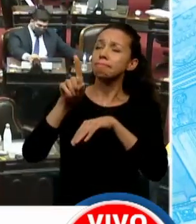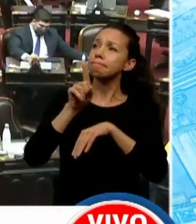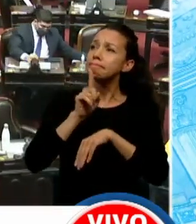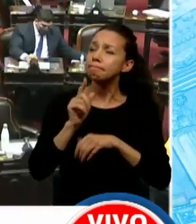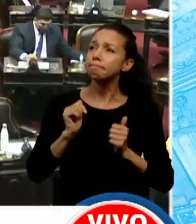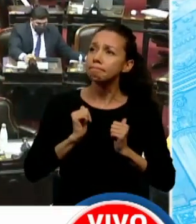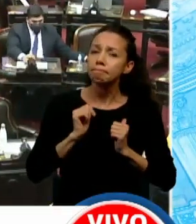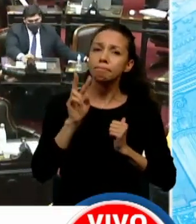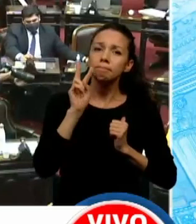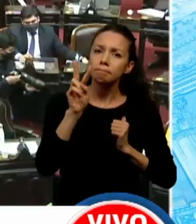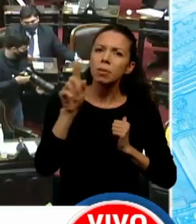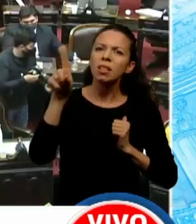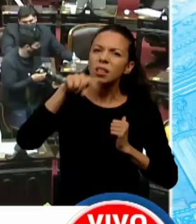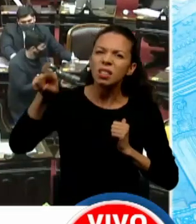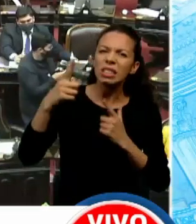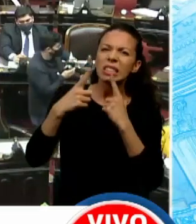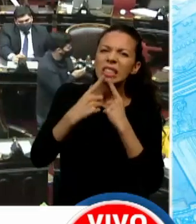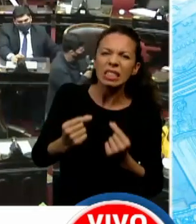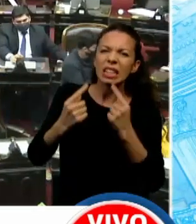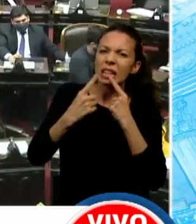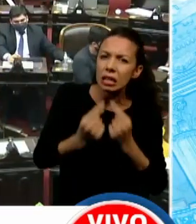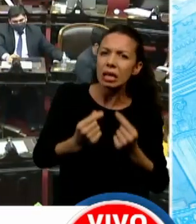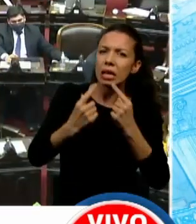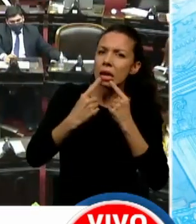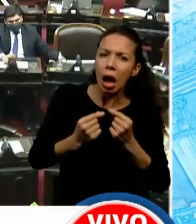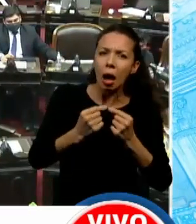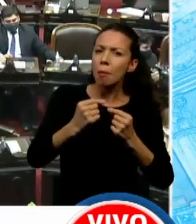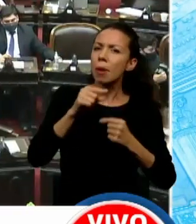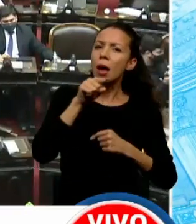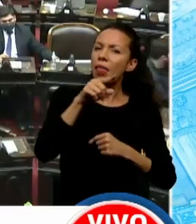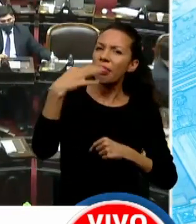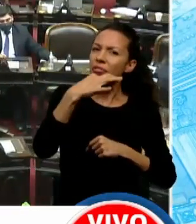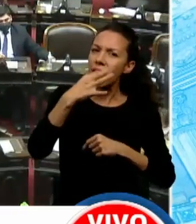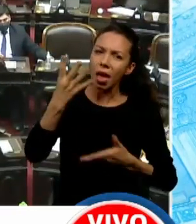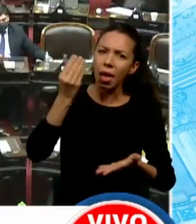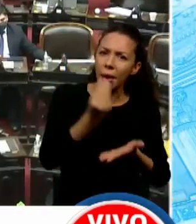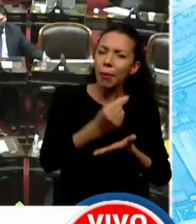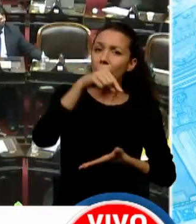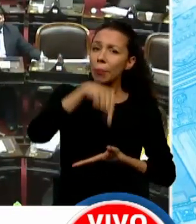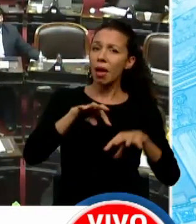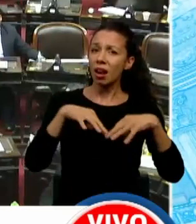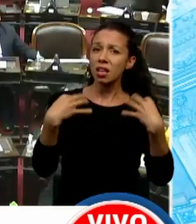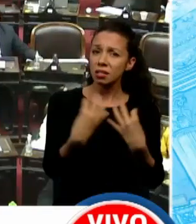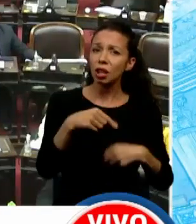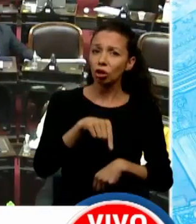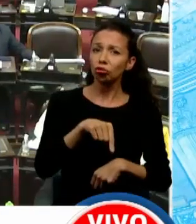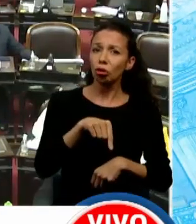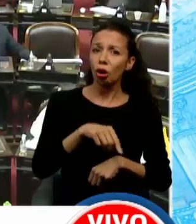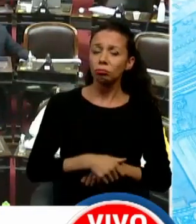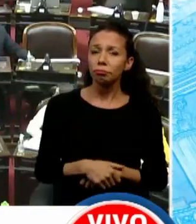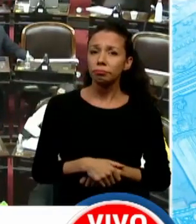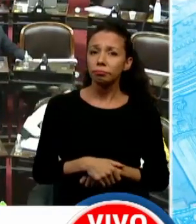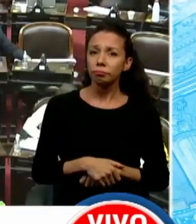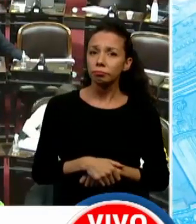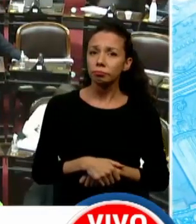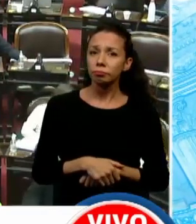que reclamaban insistentemente por su presencia en este recinto, y hoy, luego de